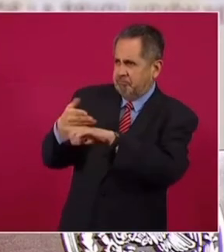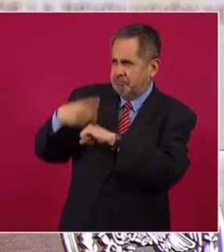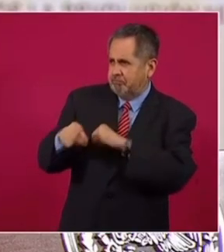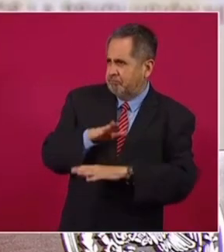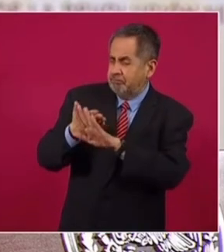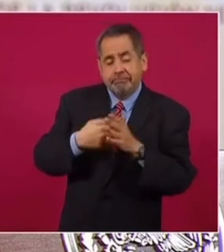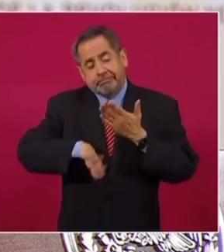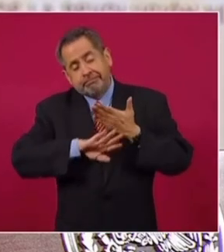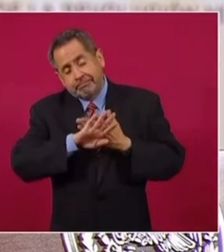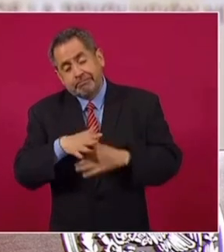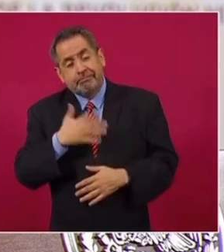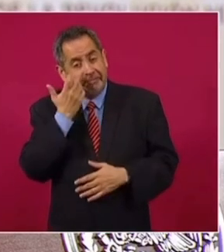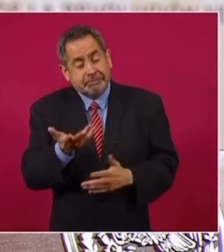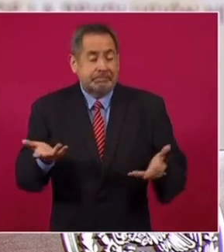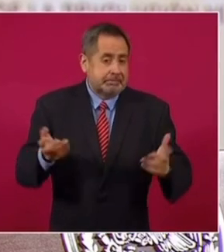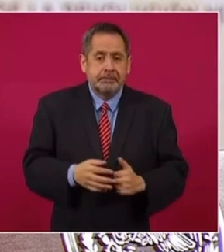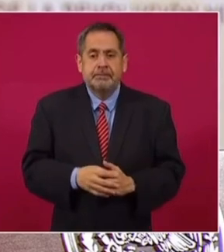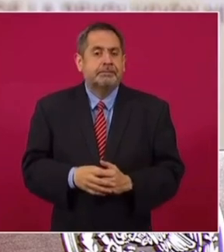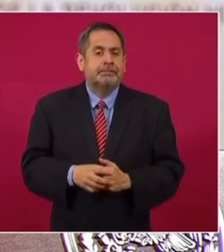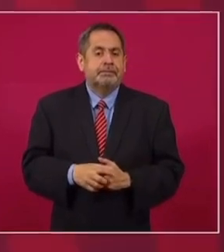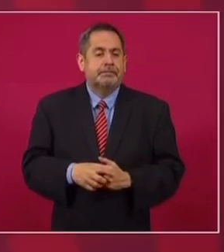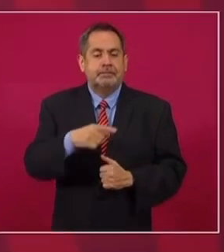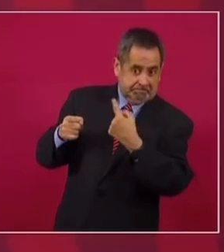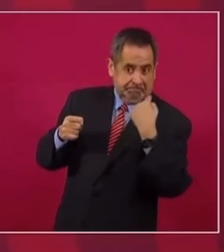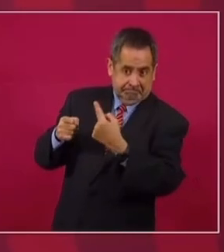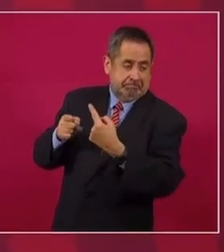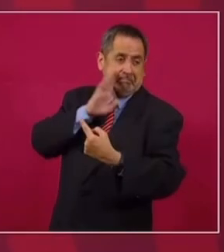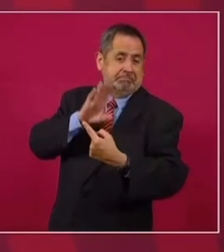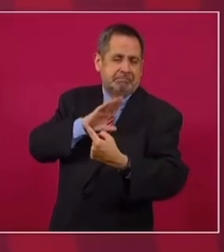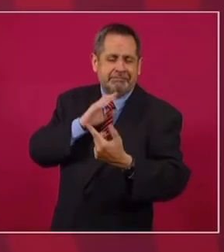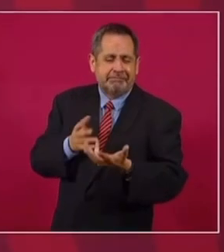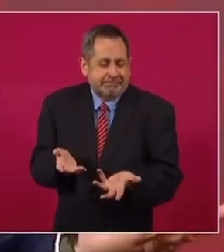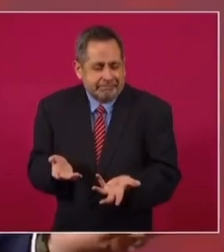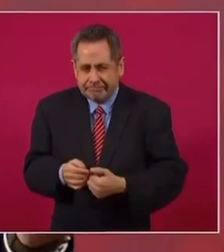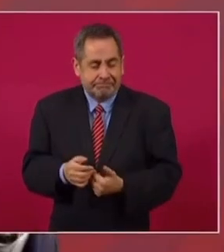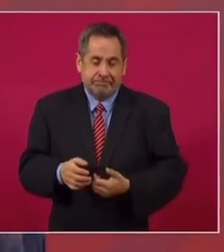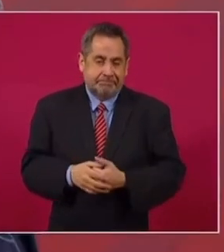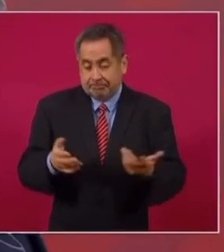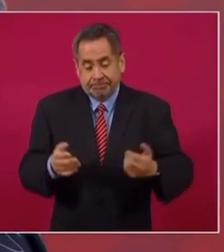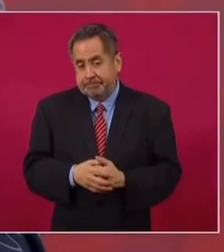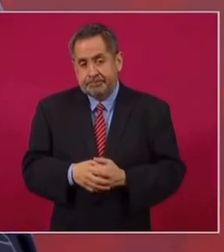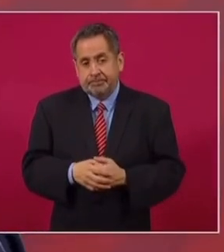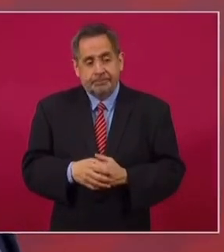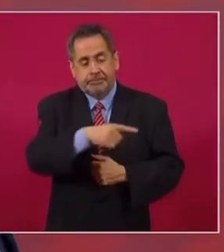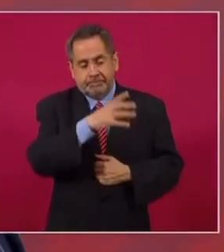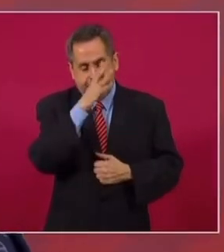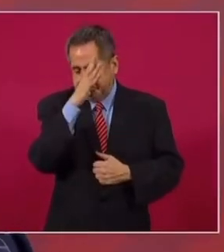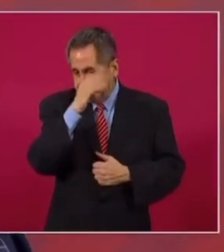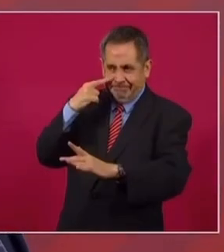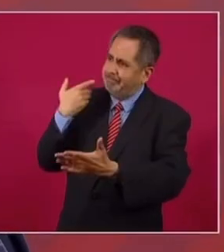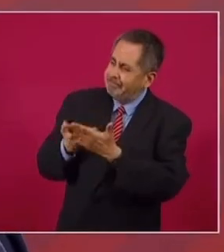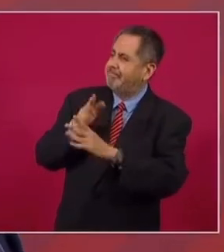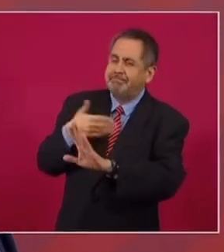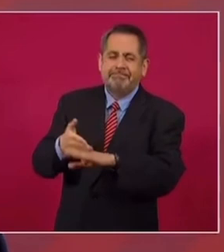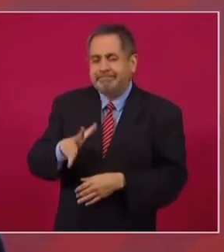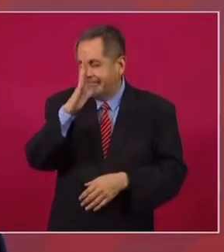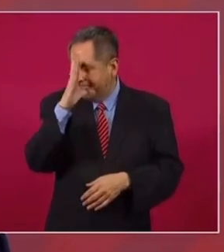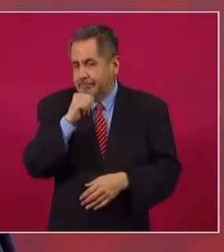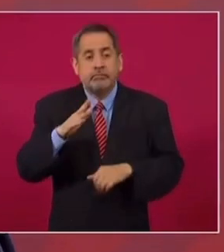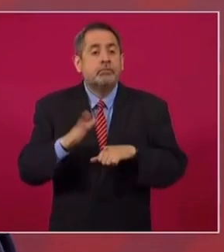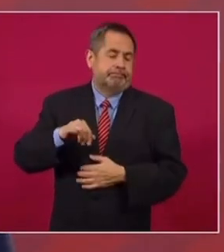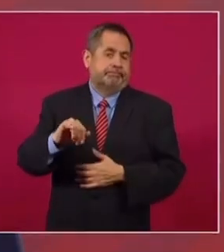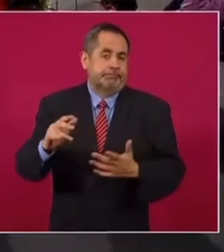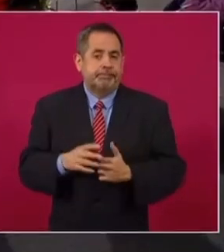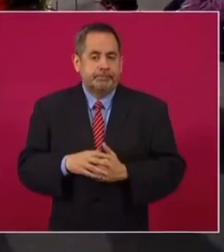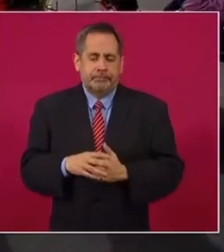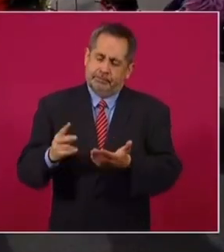que puedan desacreditar, ¿no? Nada más que no lo han logrado ni lo van a lograr, porque tenemos autoridad